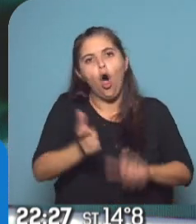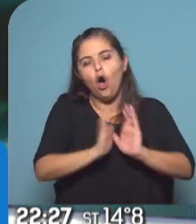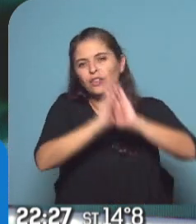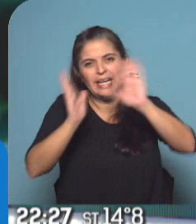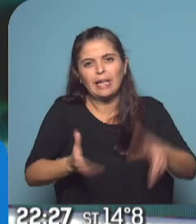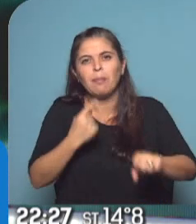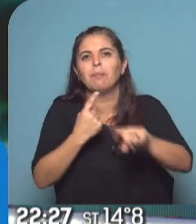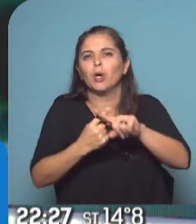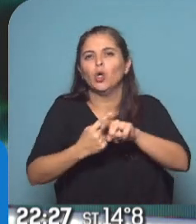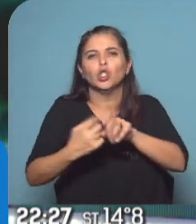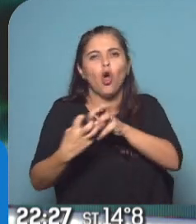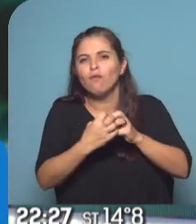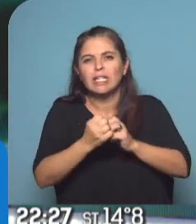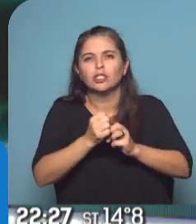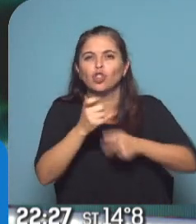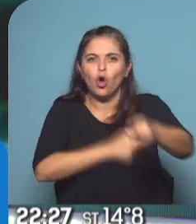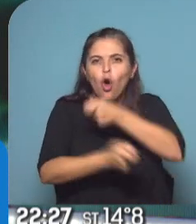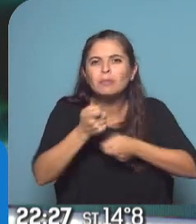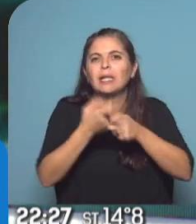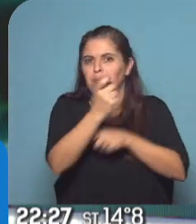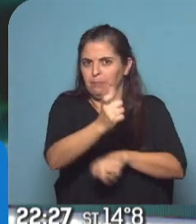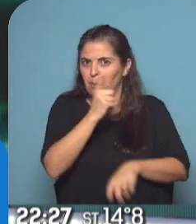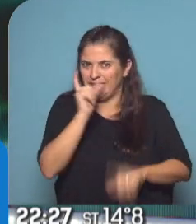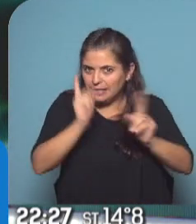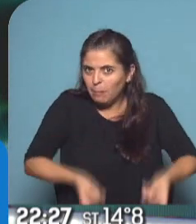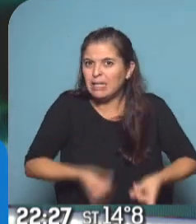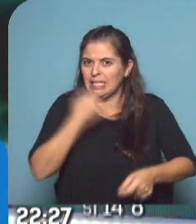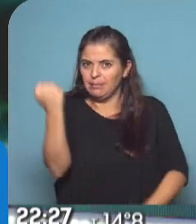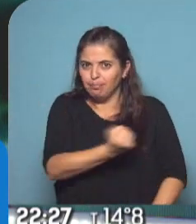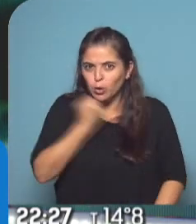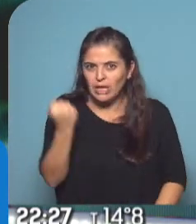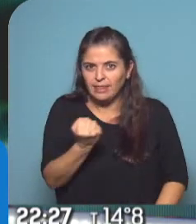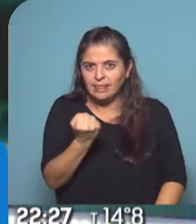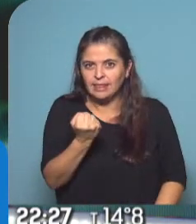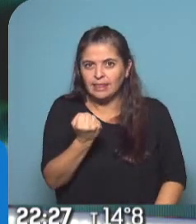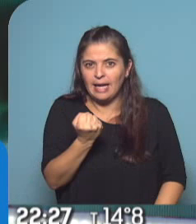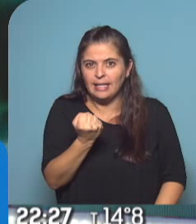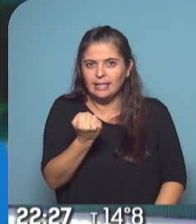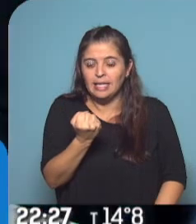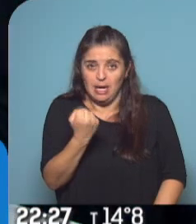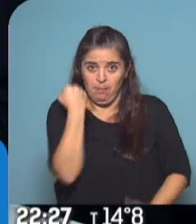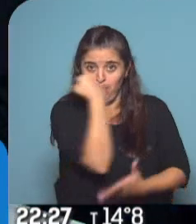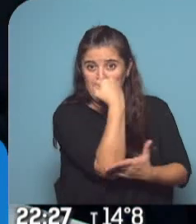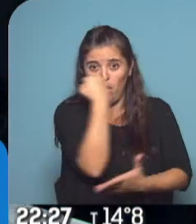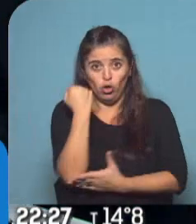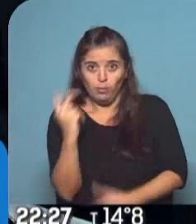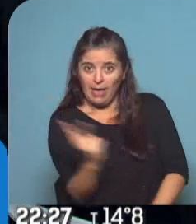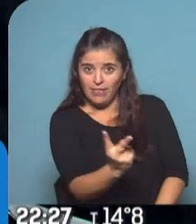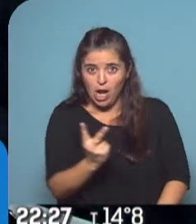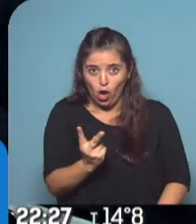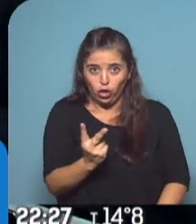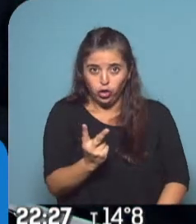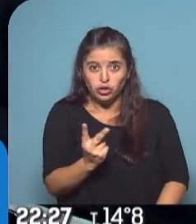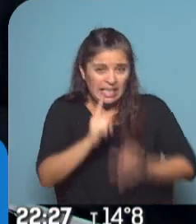pero a la vez me parece que por la importancia que tiene para el conjunto de las economías de ambos países y de otros países de la región